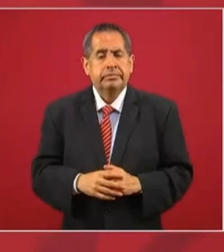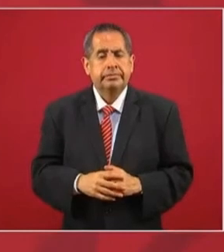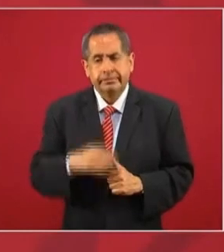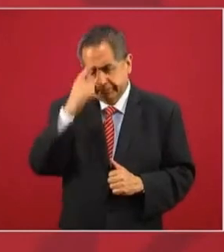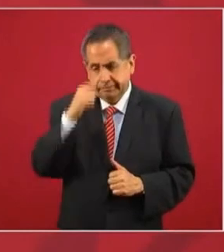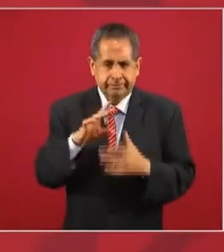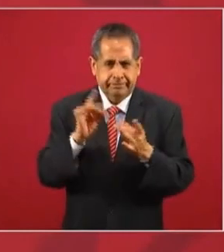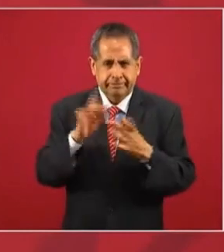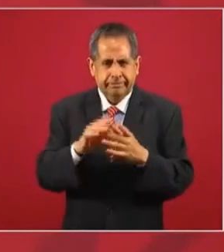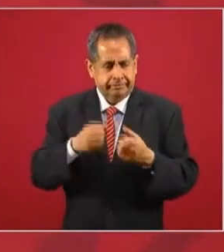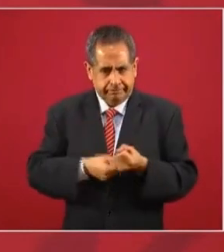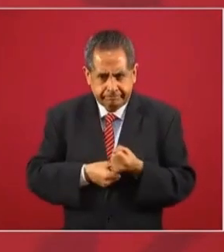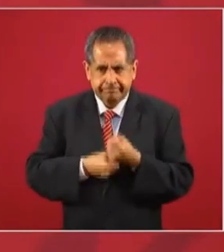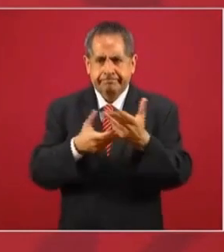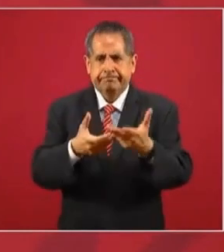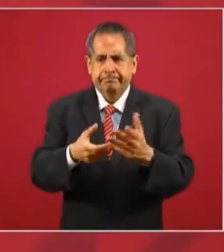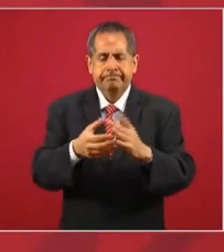para externarlo,